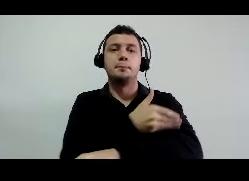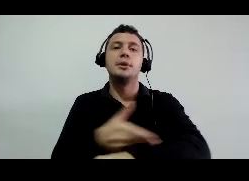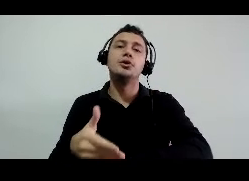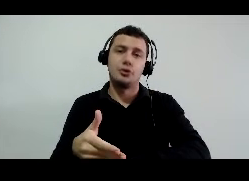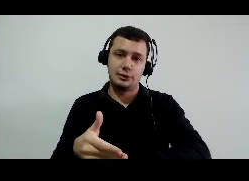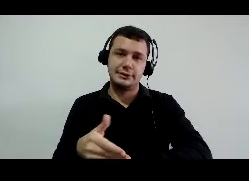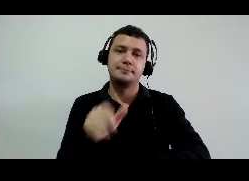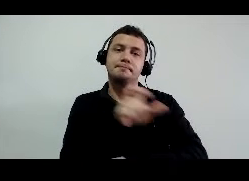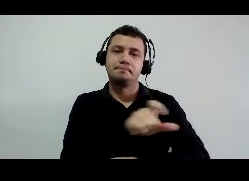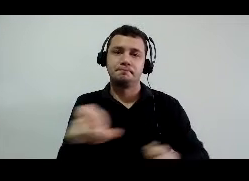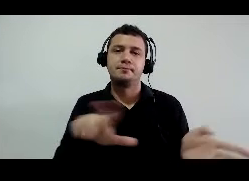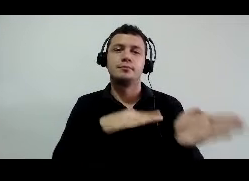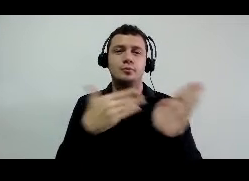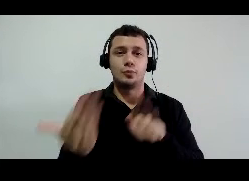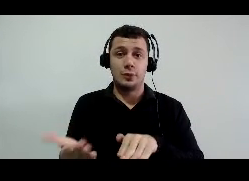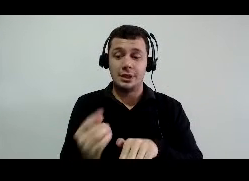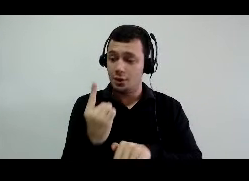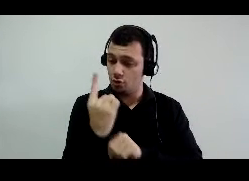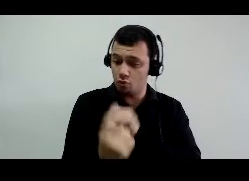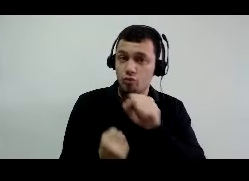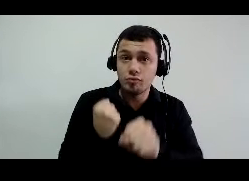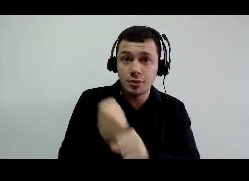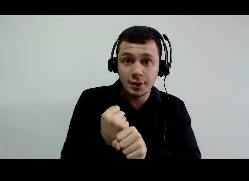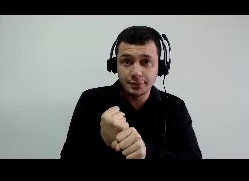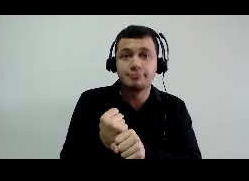2.6 millones de muertos al año